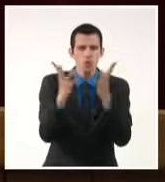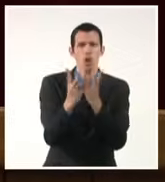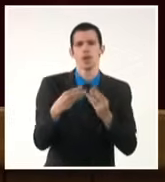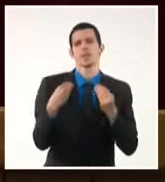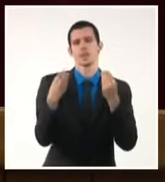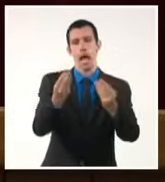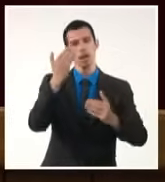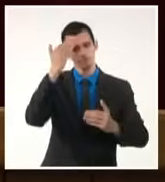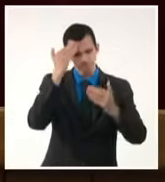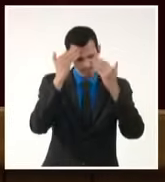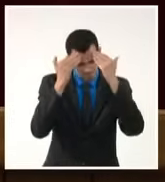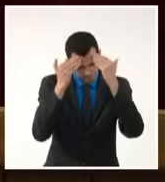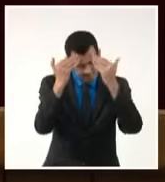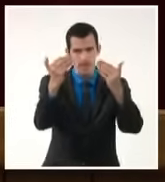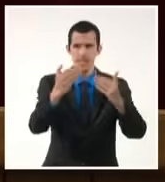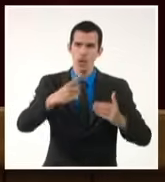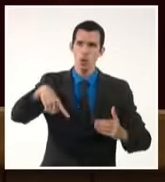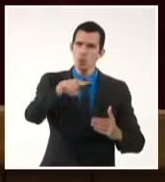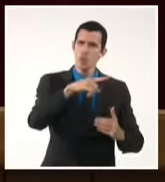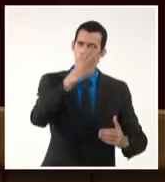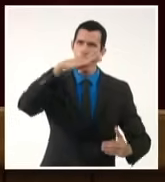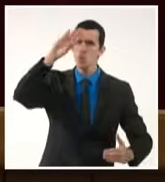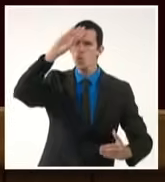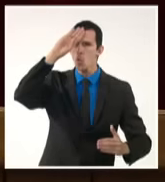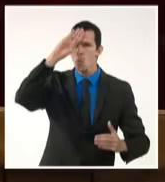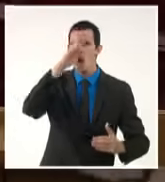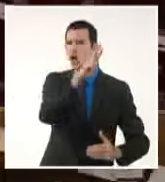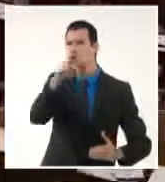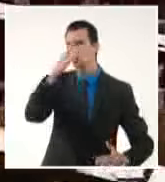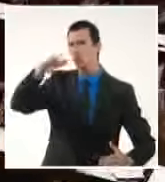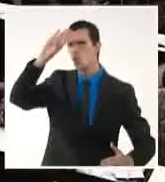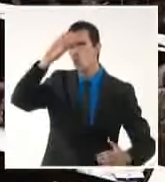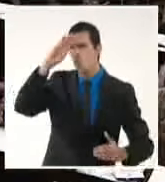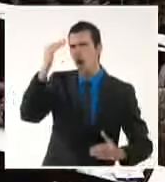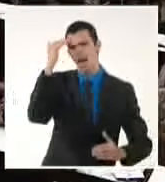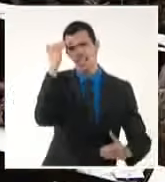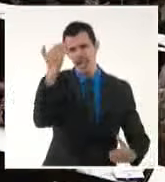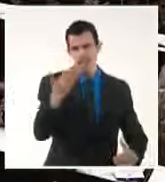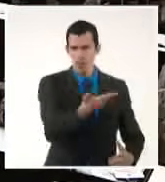una de las columnas fundamentales de la obra de la revolución.